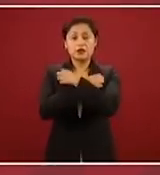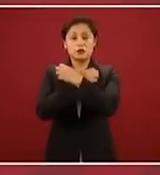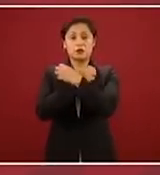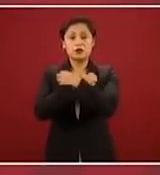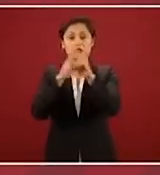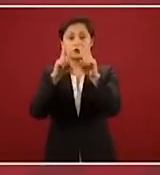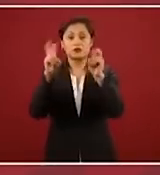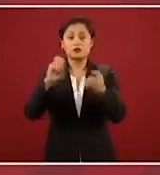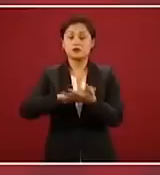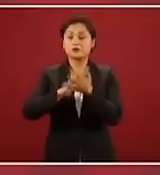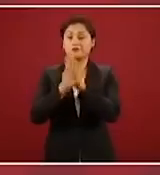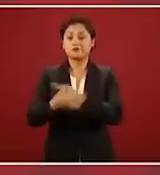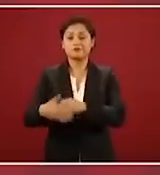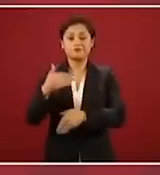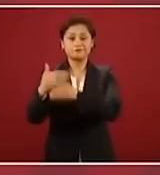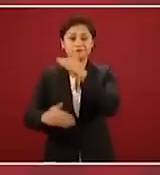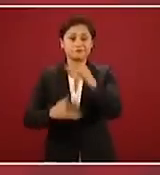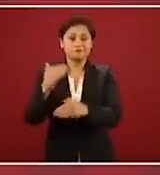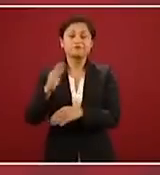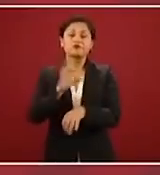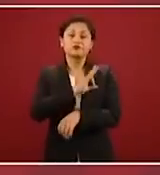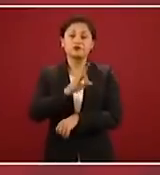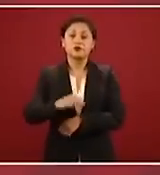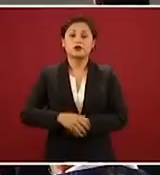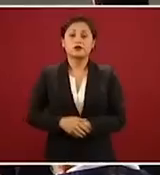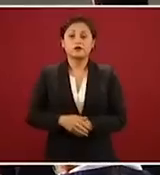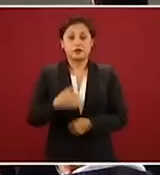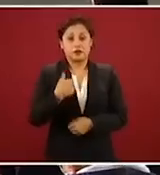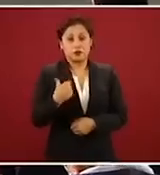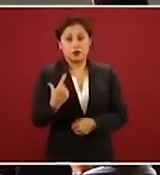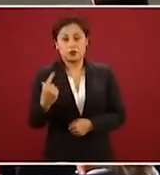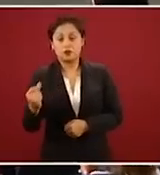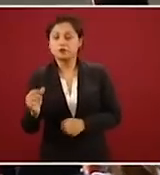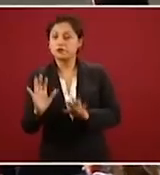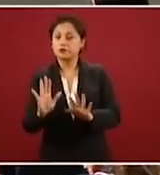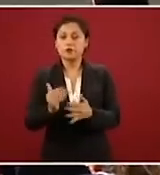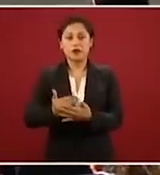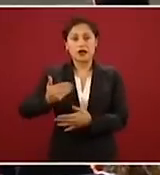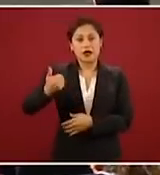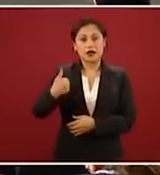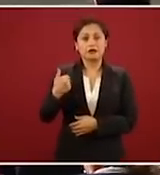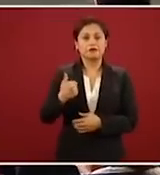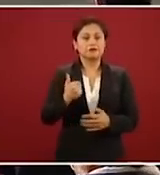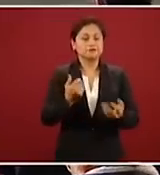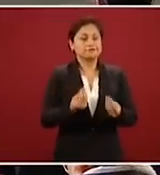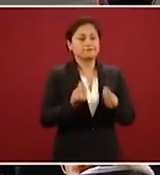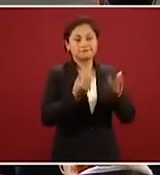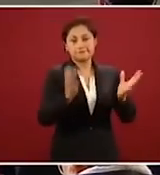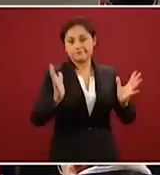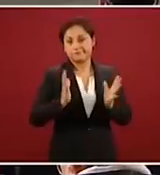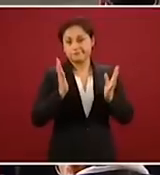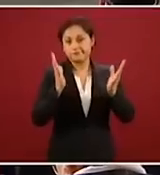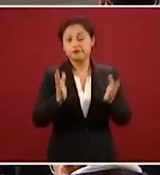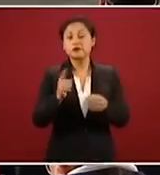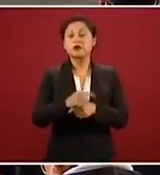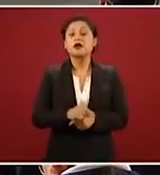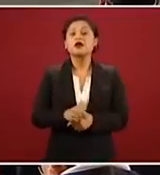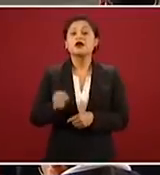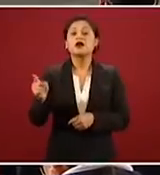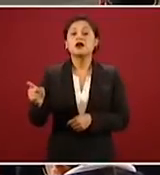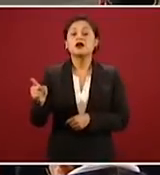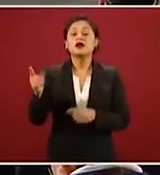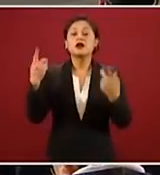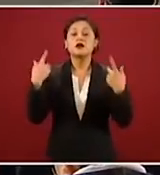Pero antes de retirarme, tenemos una sorpresa. Está con nosotros la profesora